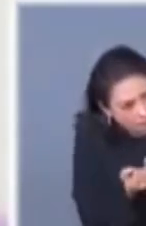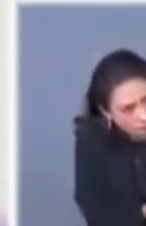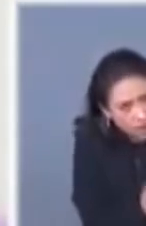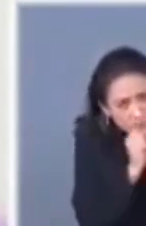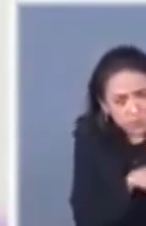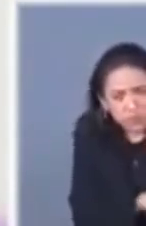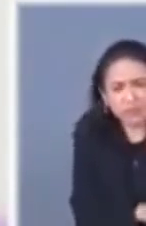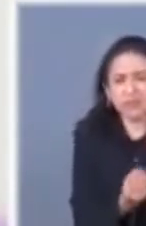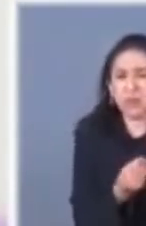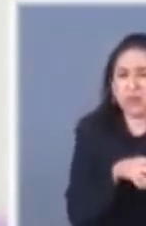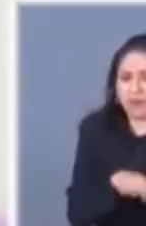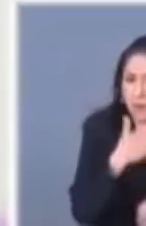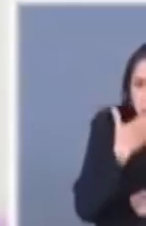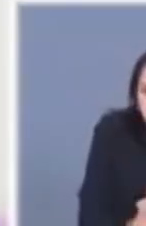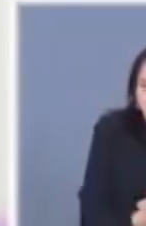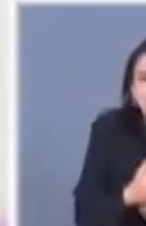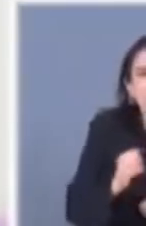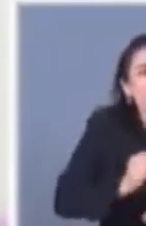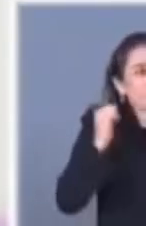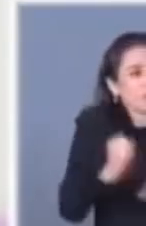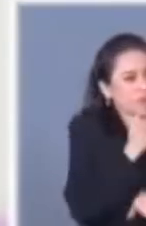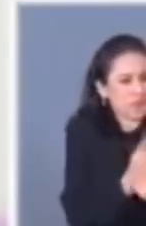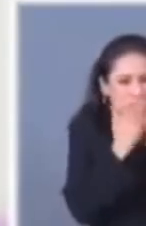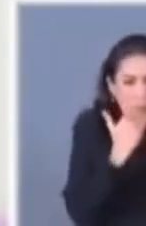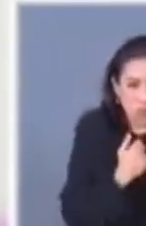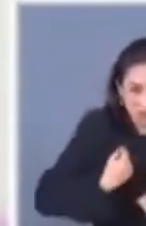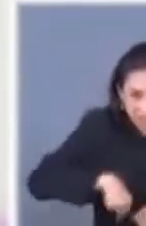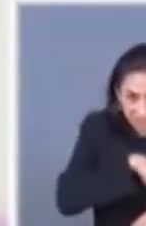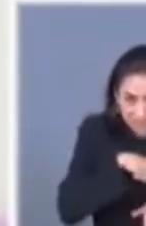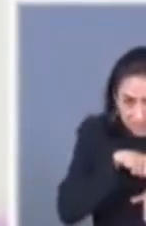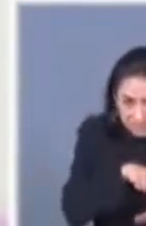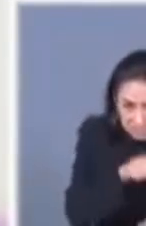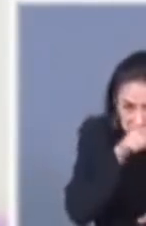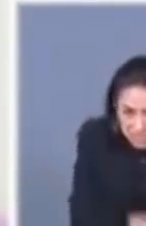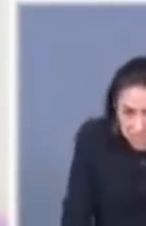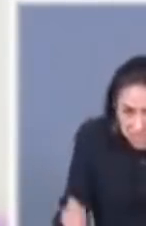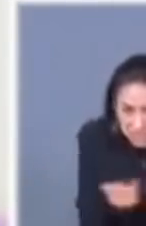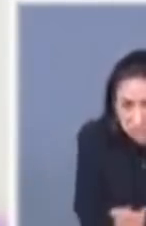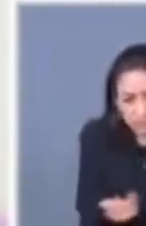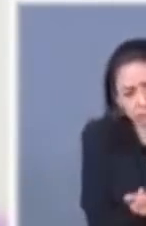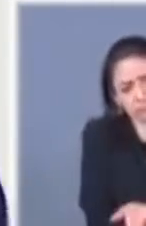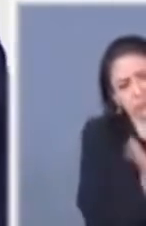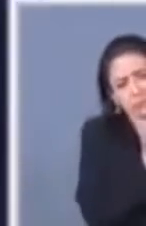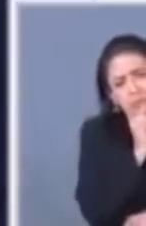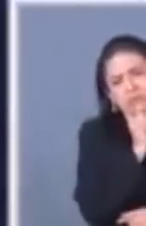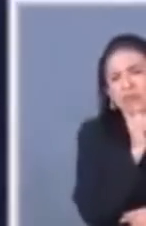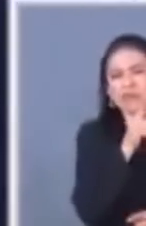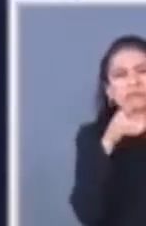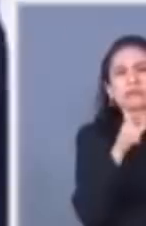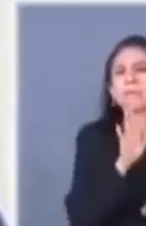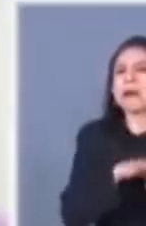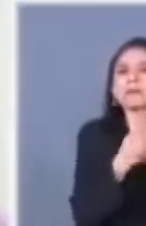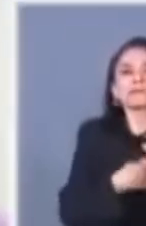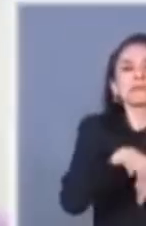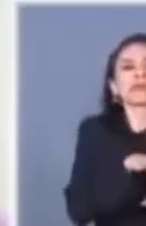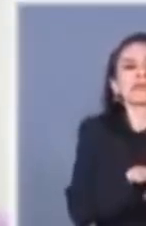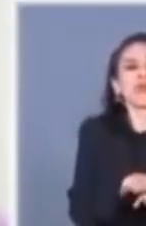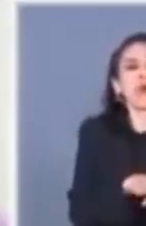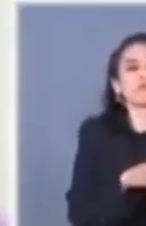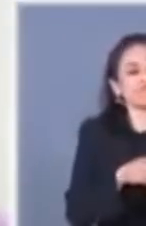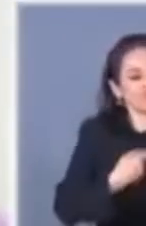de oportunidades. La clave está en trabajar juntos. Soy un poblano como